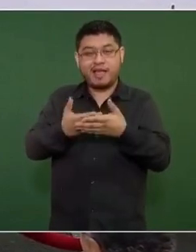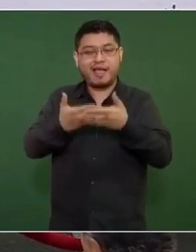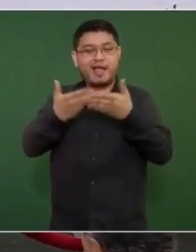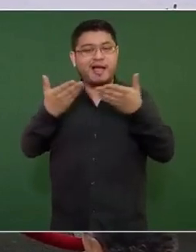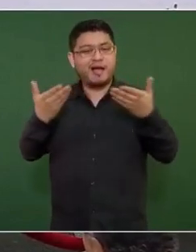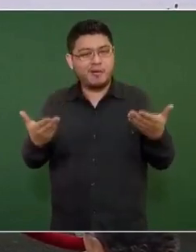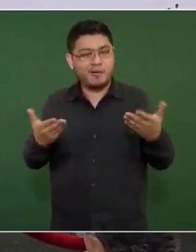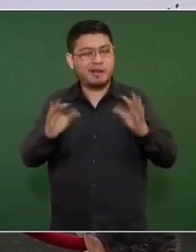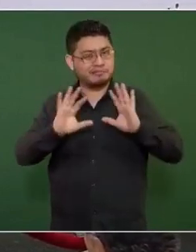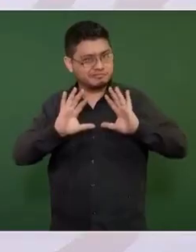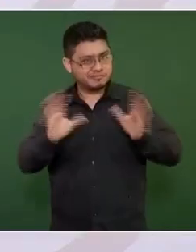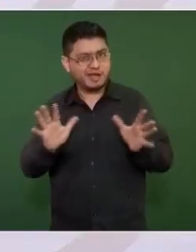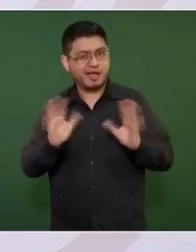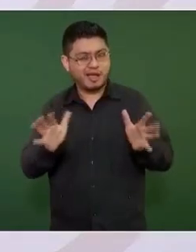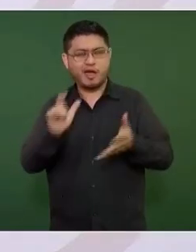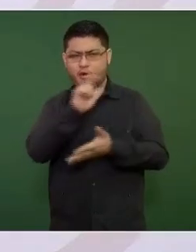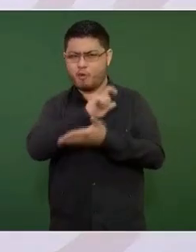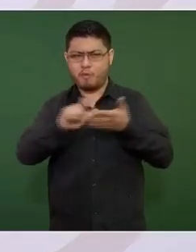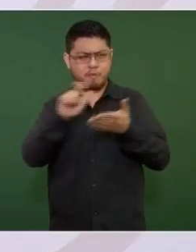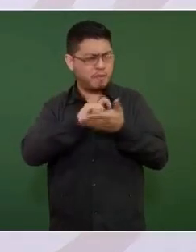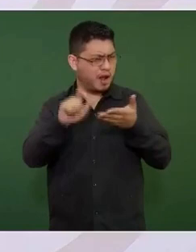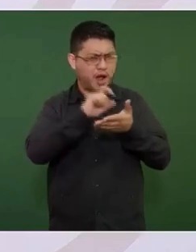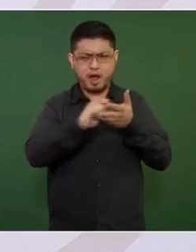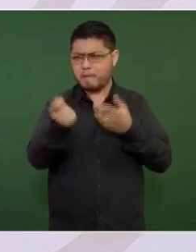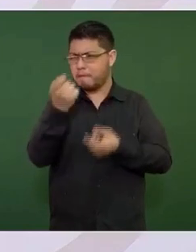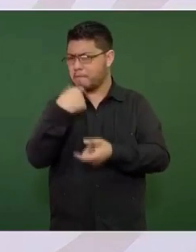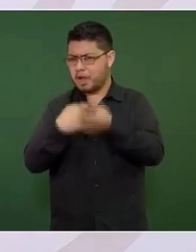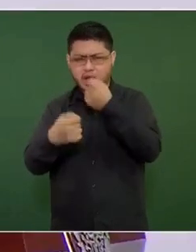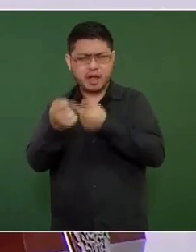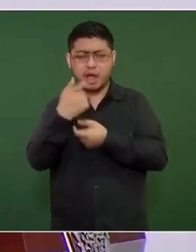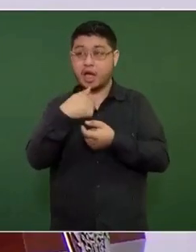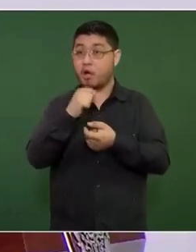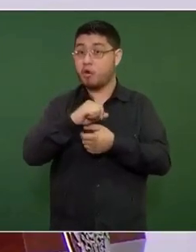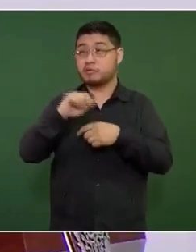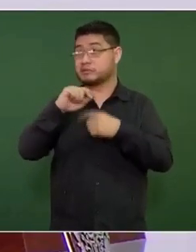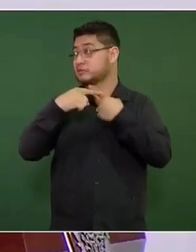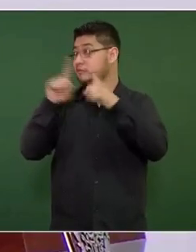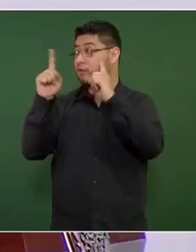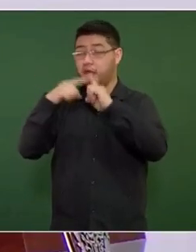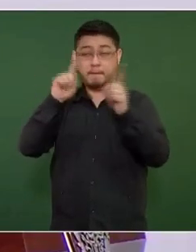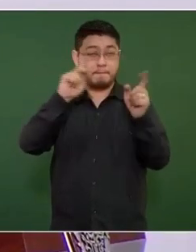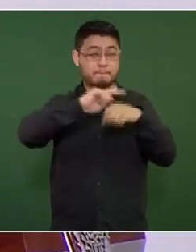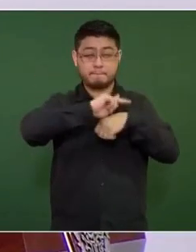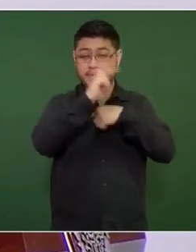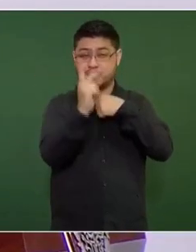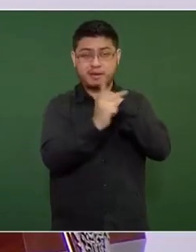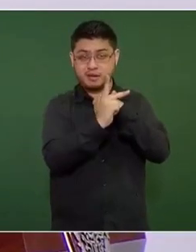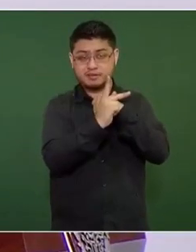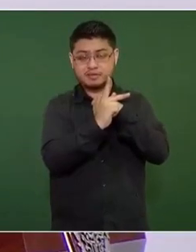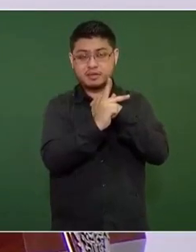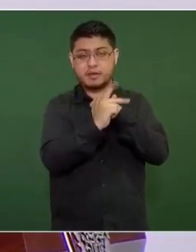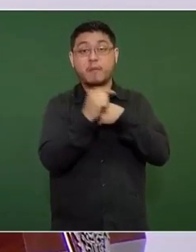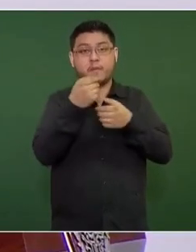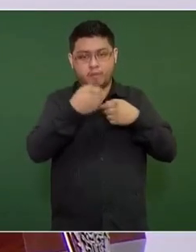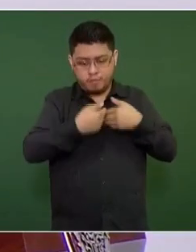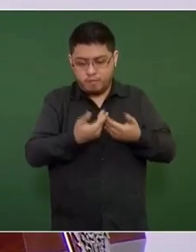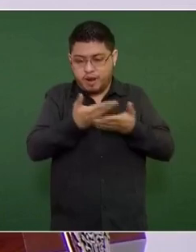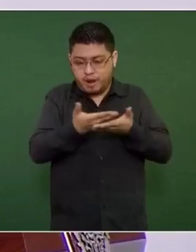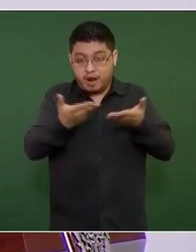los medicamentos en todos los países del Mundo donde se consigue y por eso estamos mejorando